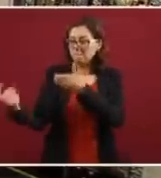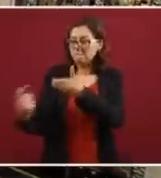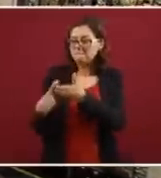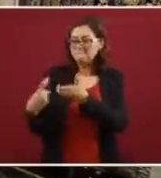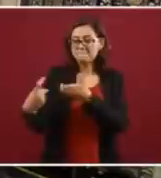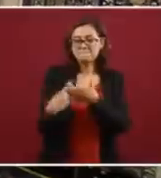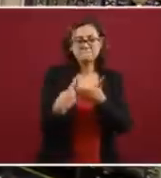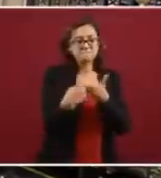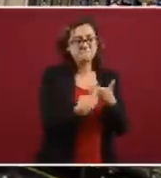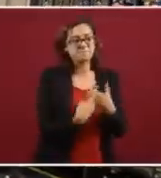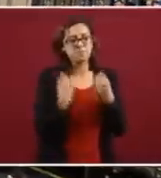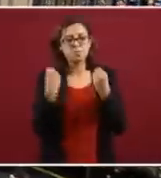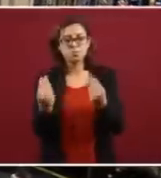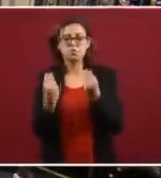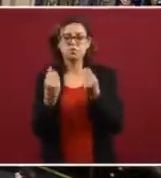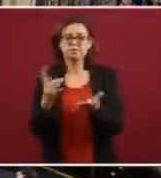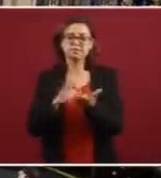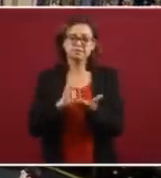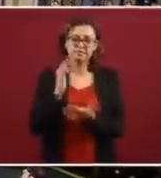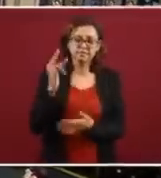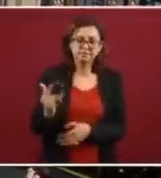Seguridad por su